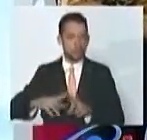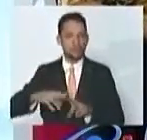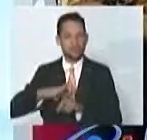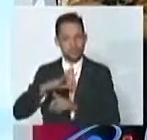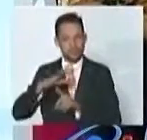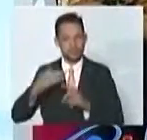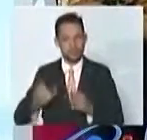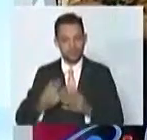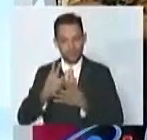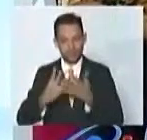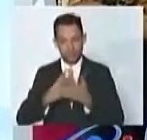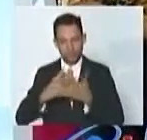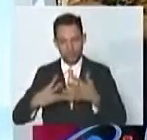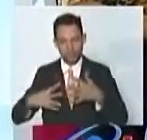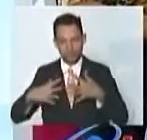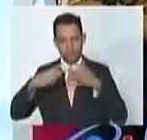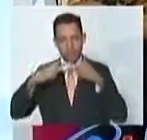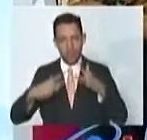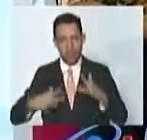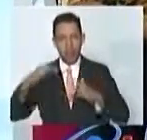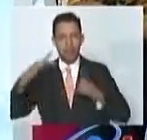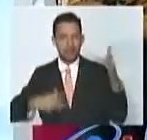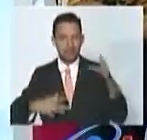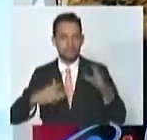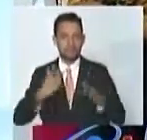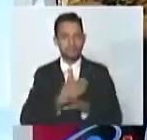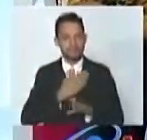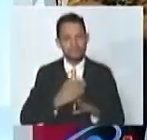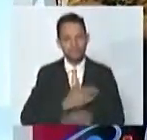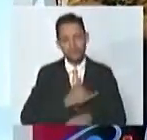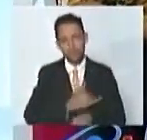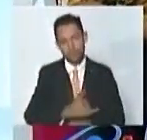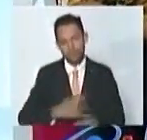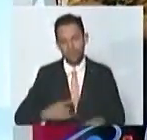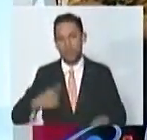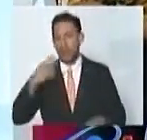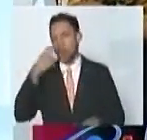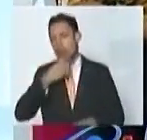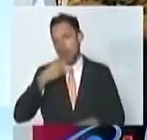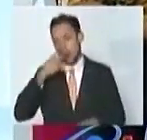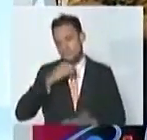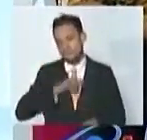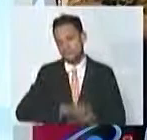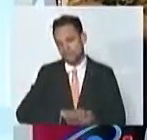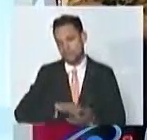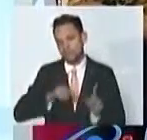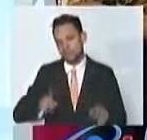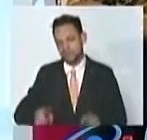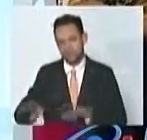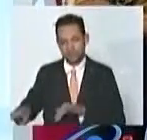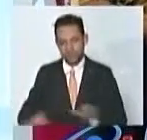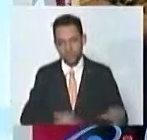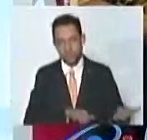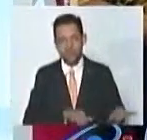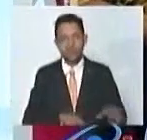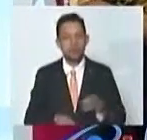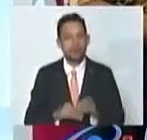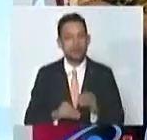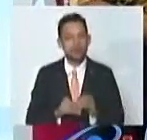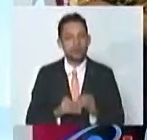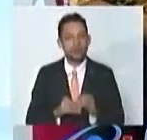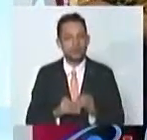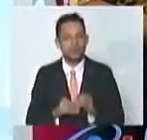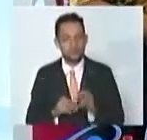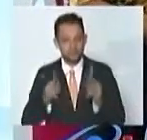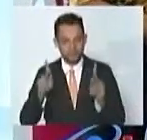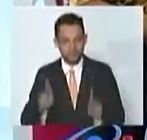una retroalimentación. Entonces, además de los problemas auditivos, los problemas del habla y demás. Hay otra patología que es muy frecuente, que son los pacientes con